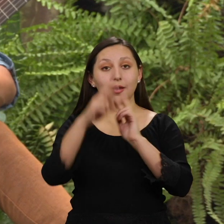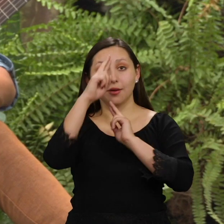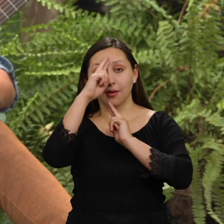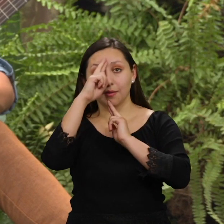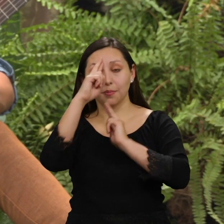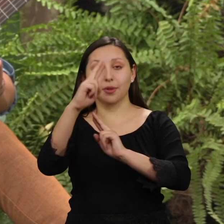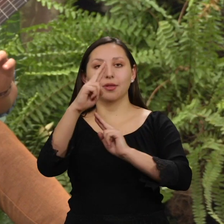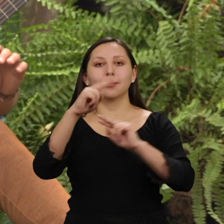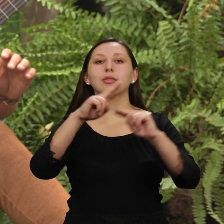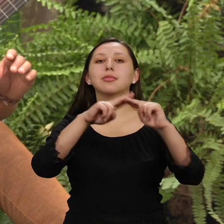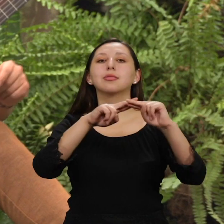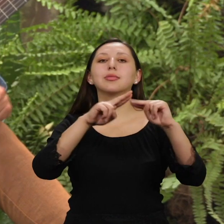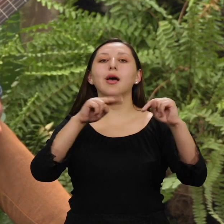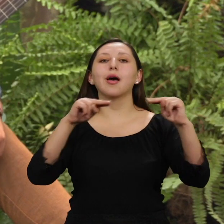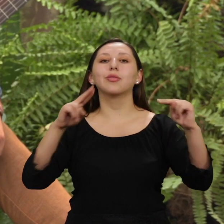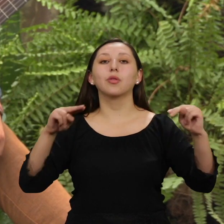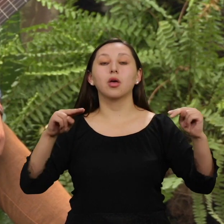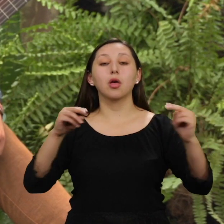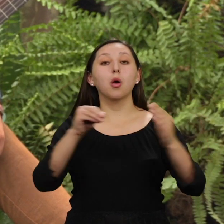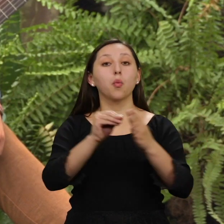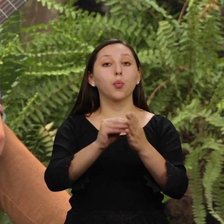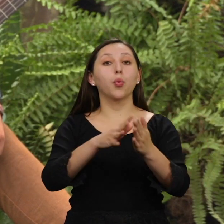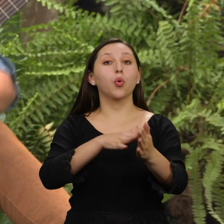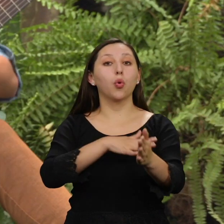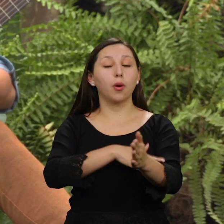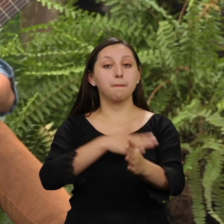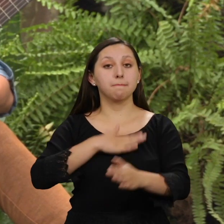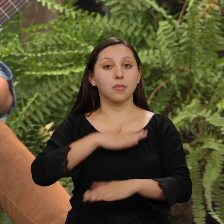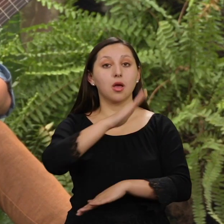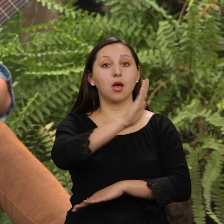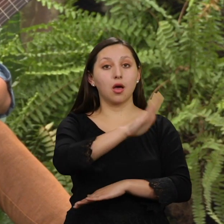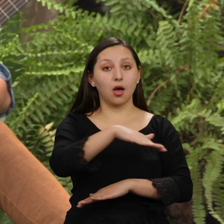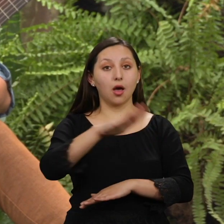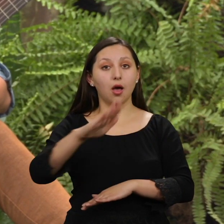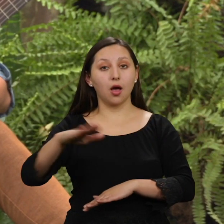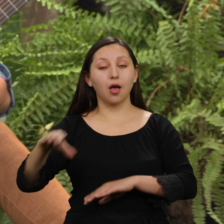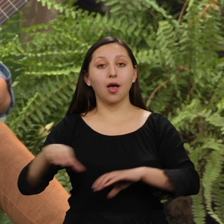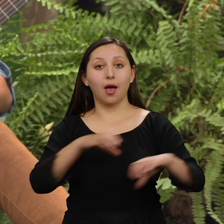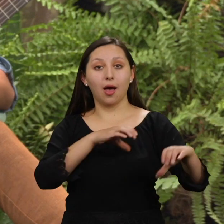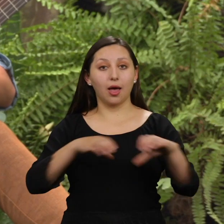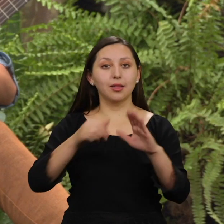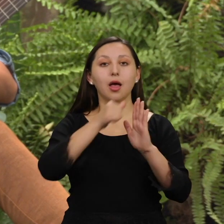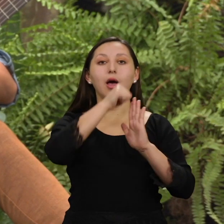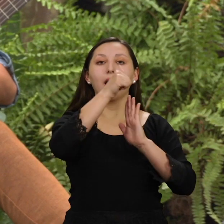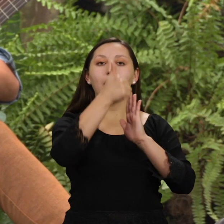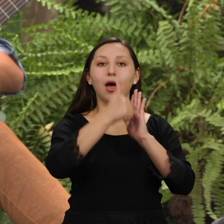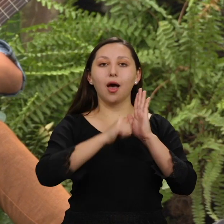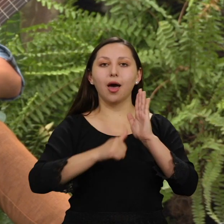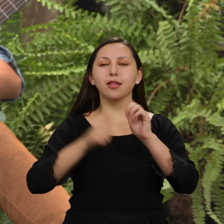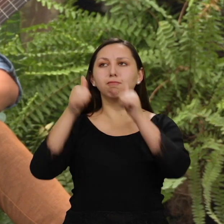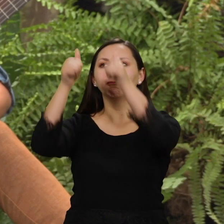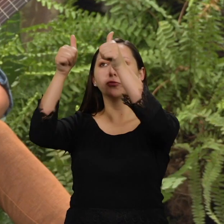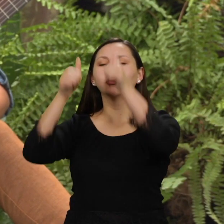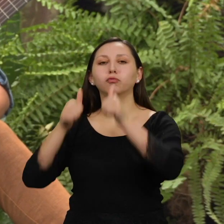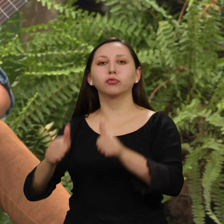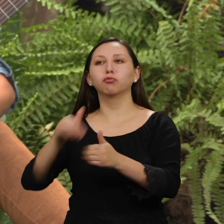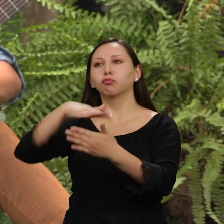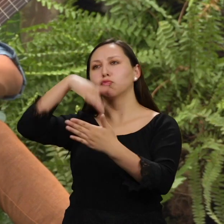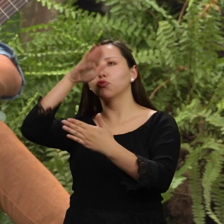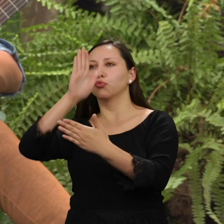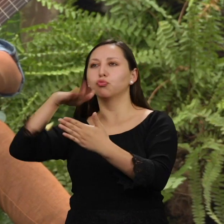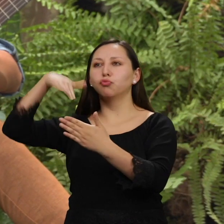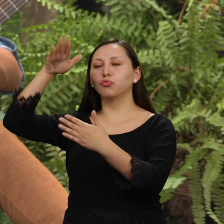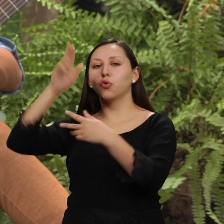Respeto al Ambiente Claro que sí Y también actividades artísticas como la que hicimos de Pintar el Mural